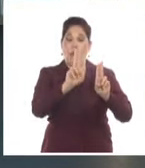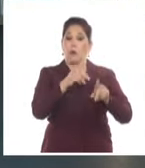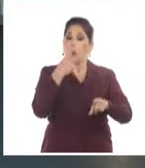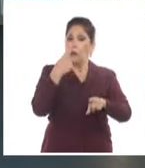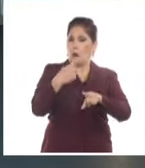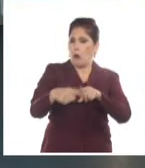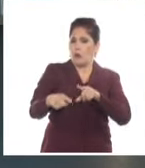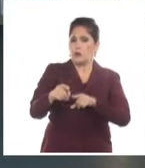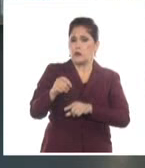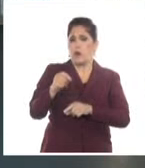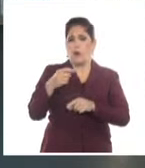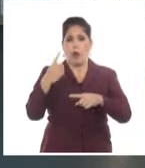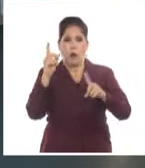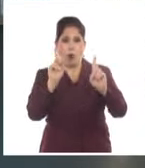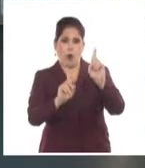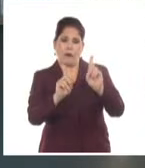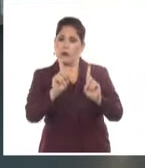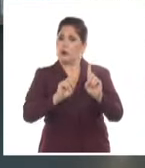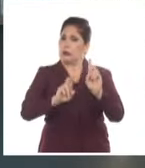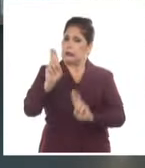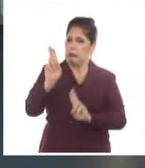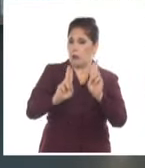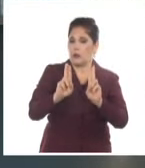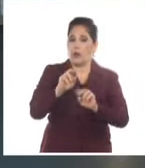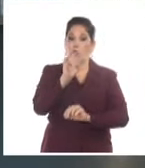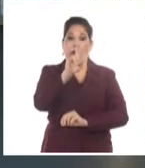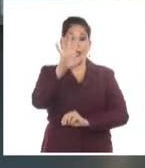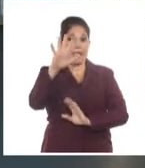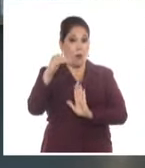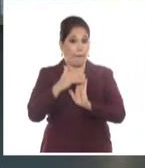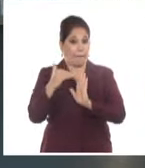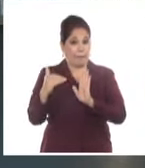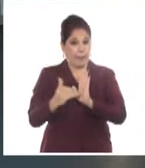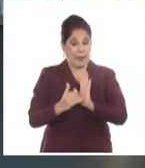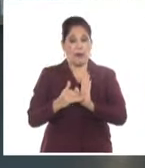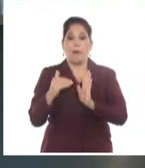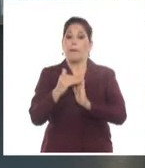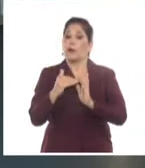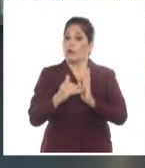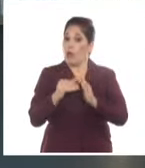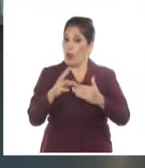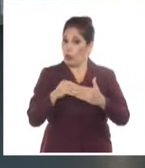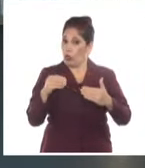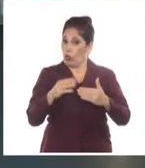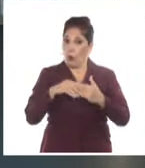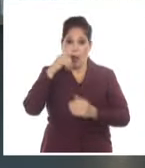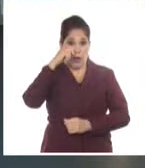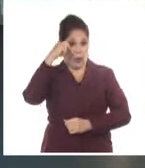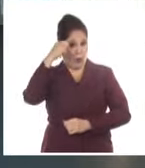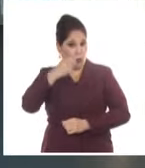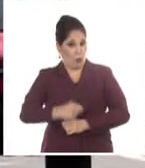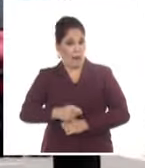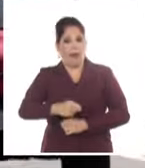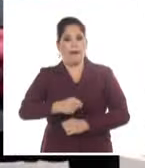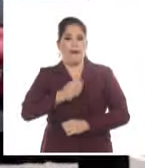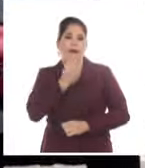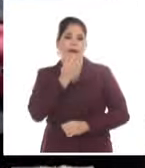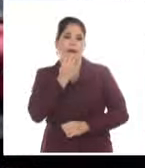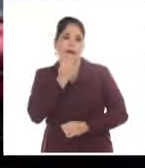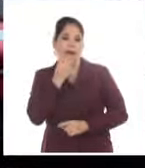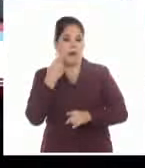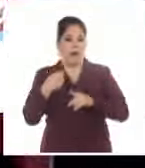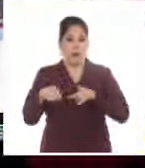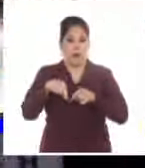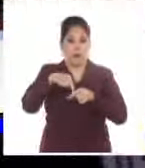incluye asistencia financiera por 95 mil millones de dólares a Ucrania, Israel y la isla china de Taiwán. Sin embargo, la norma